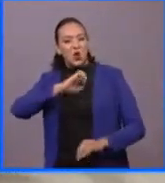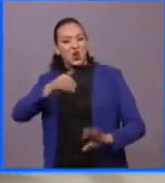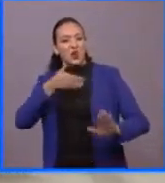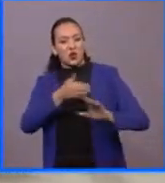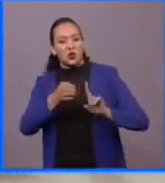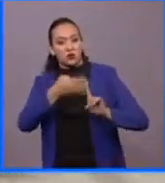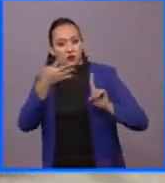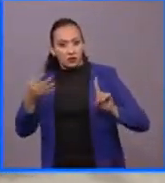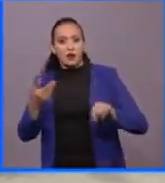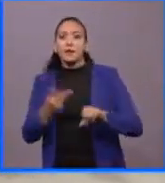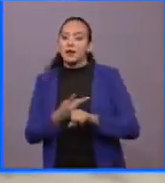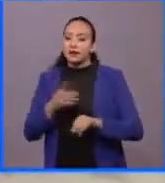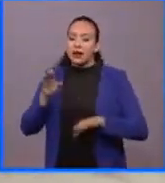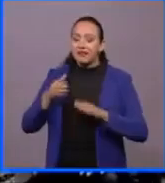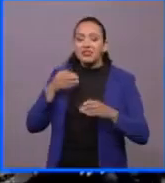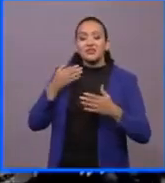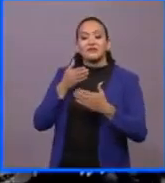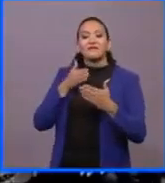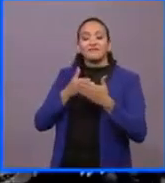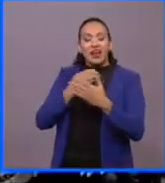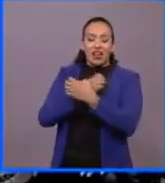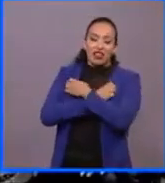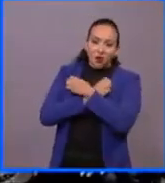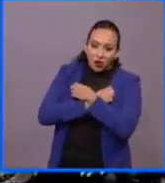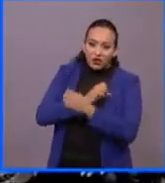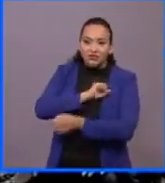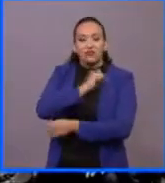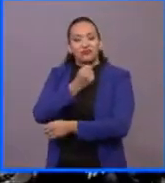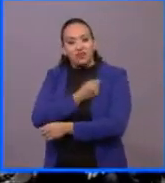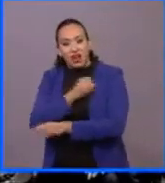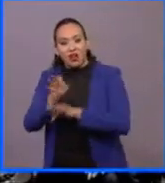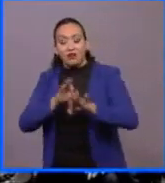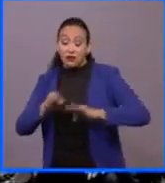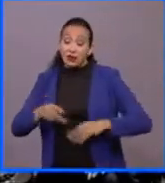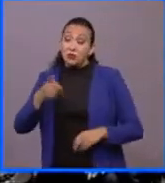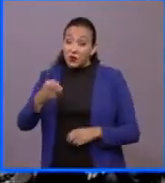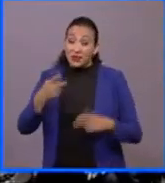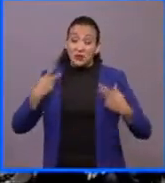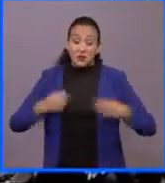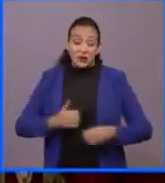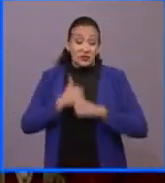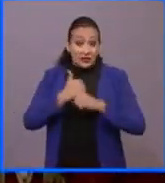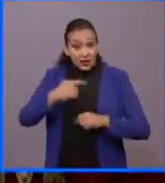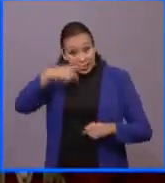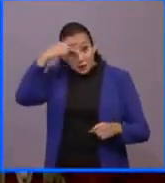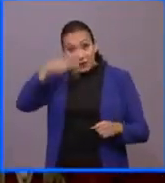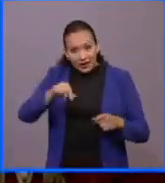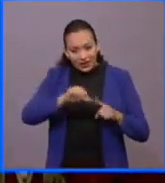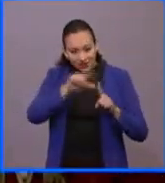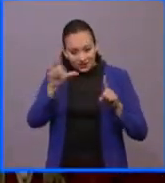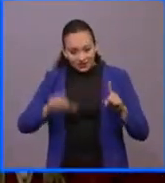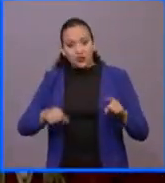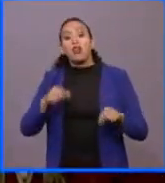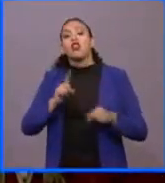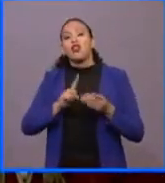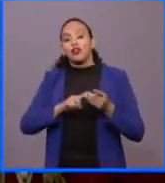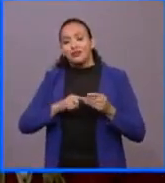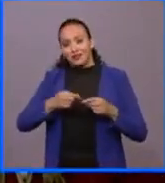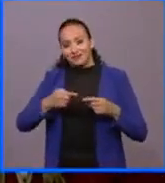derechos educativos, laborales y de salud de personas, razón por la que actualmente México sigue siendo el segundo lugar